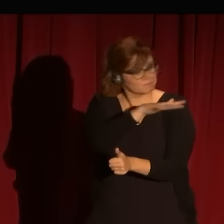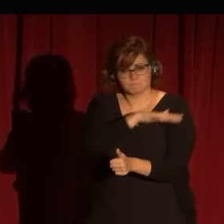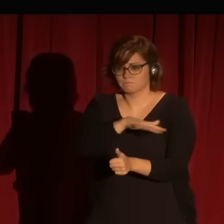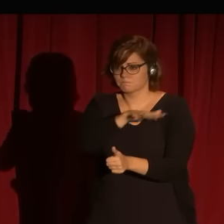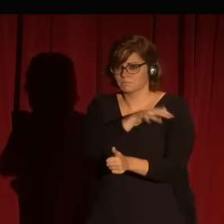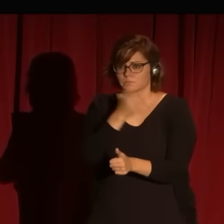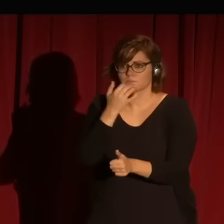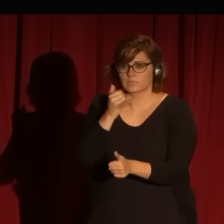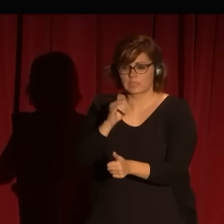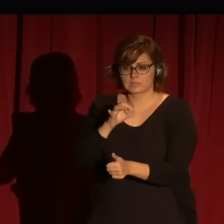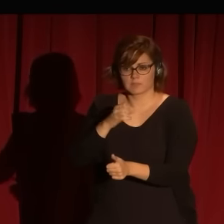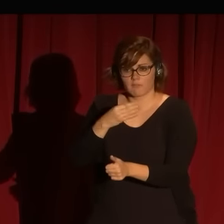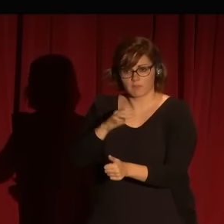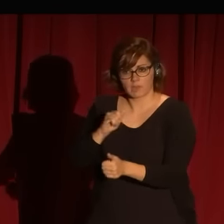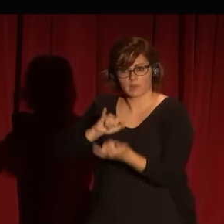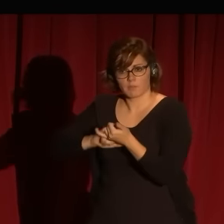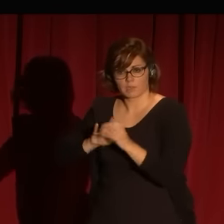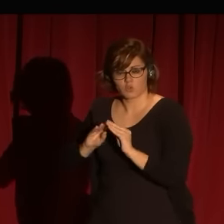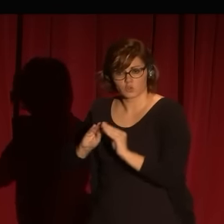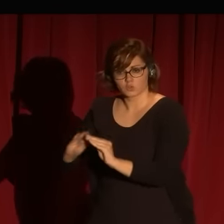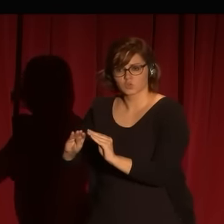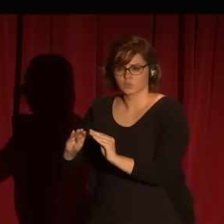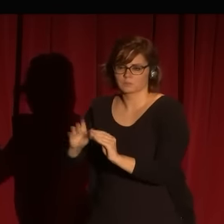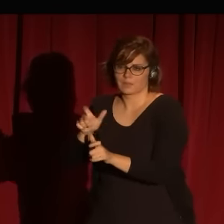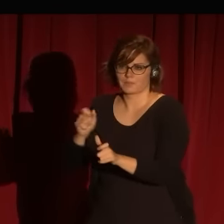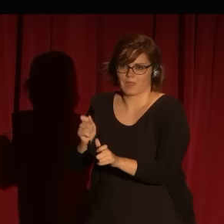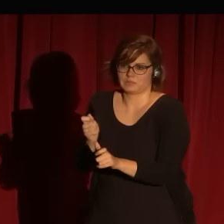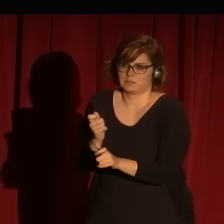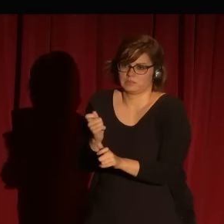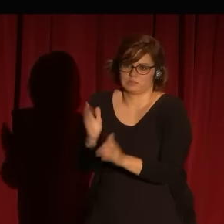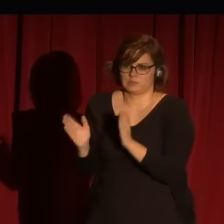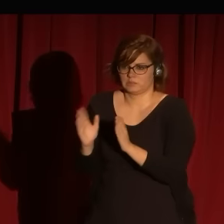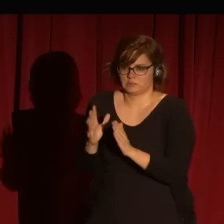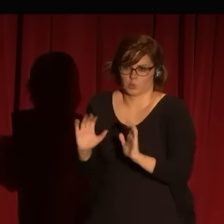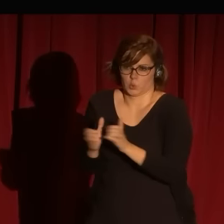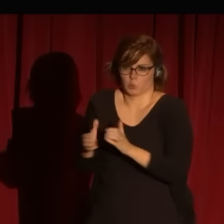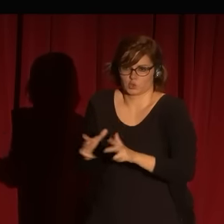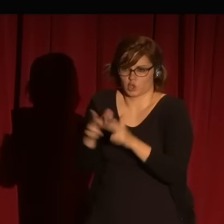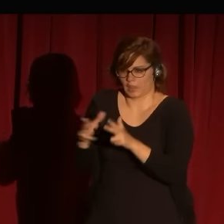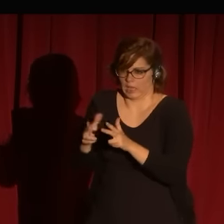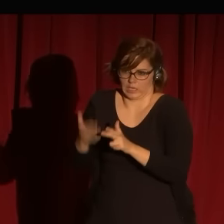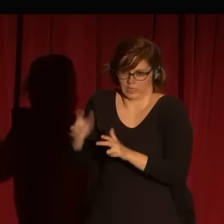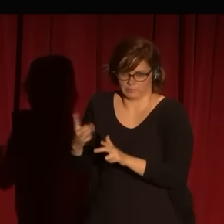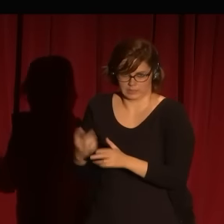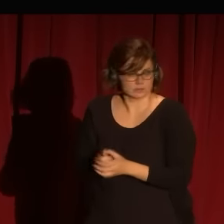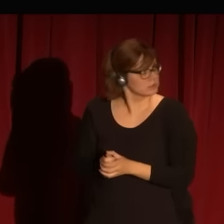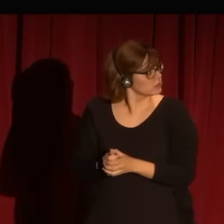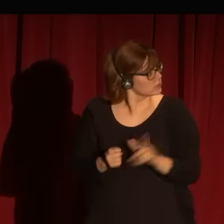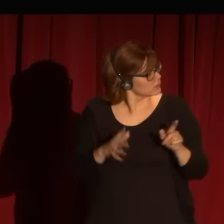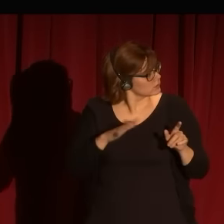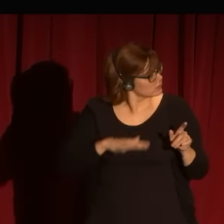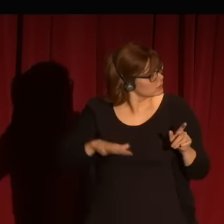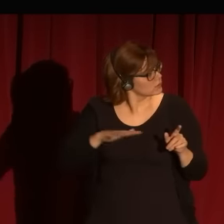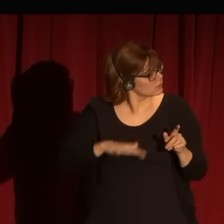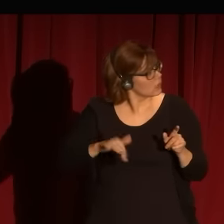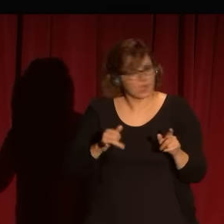Isabel carar ugenia está su marido y está la gente de mayor estrato social de aquel momento y aquí sí hay mujeres la mujer